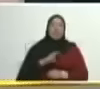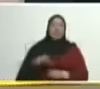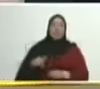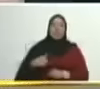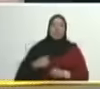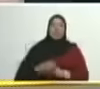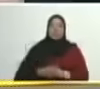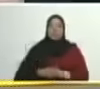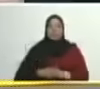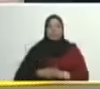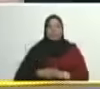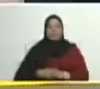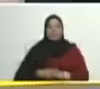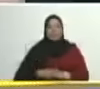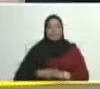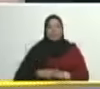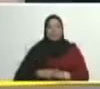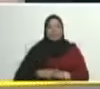El ALBA